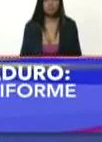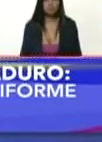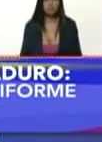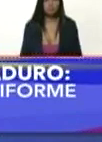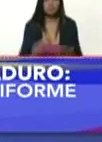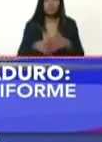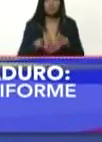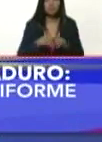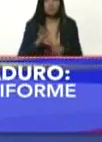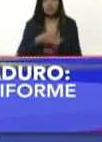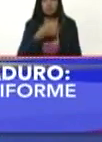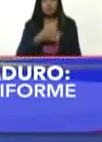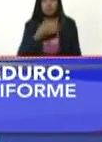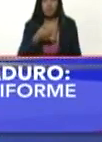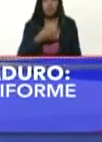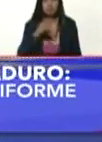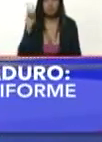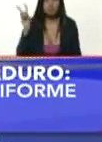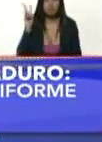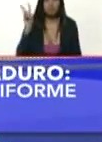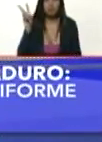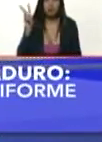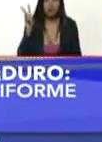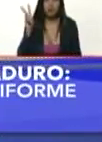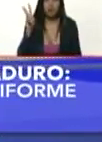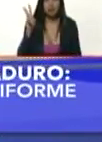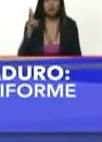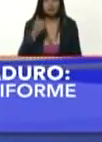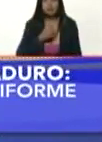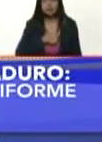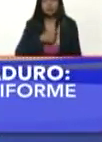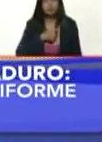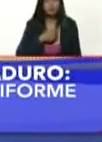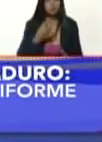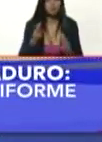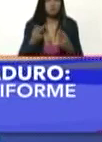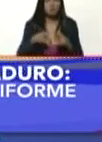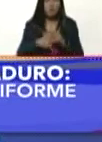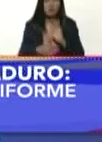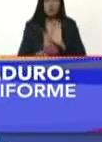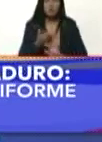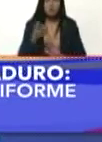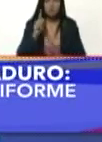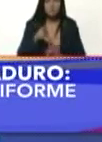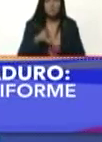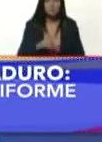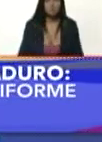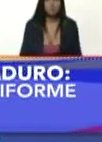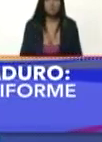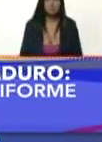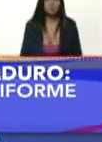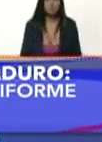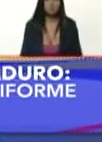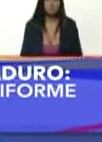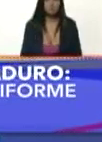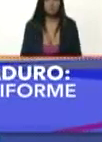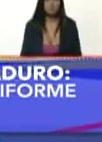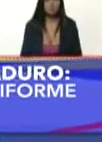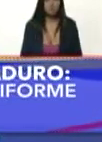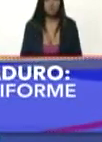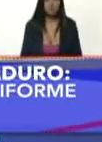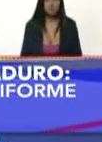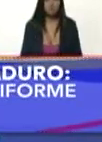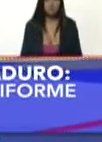dentro de la sociedad venezolana, muy lamentable. Así que es importante, muy